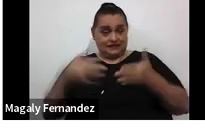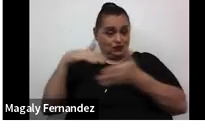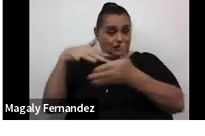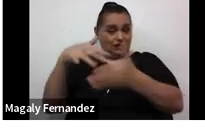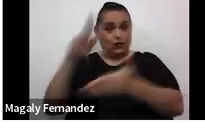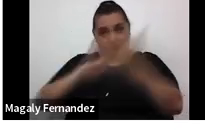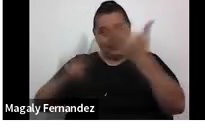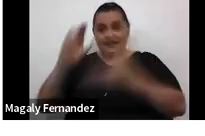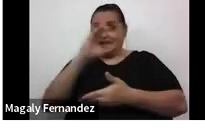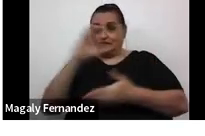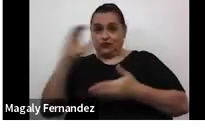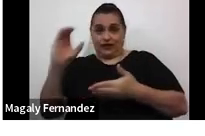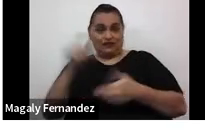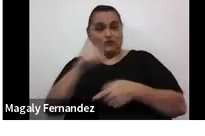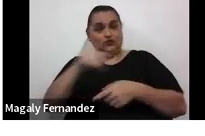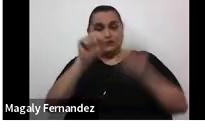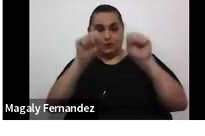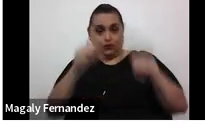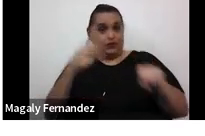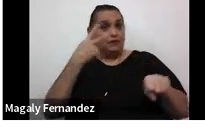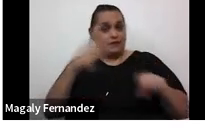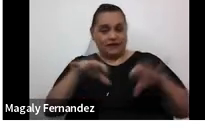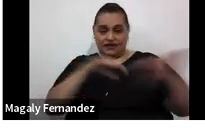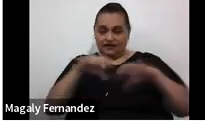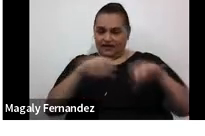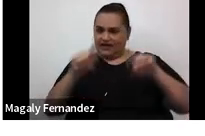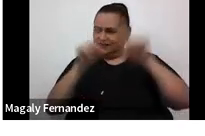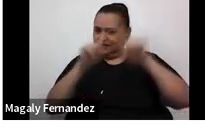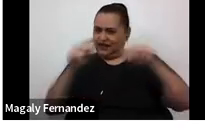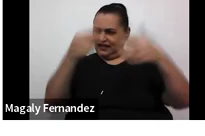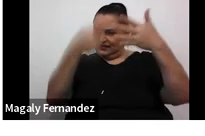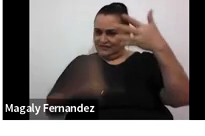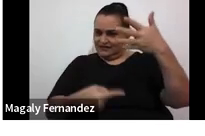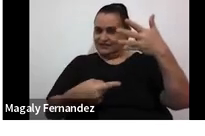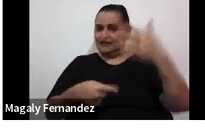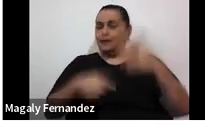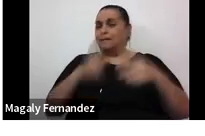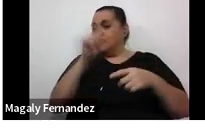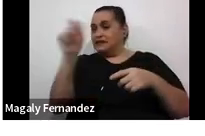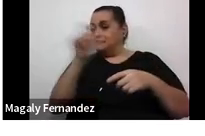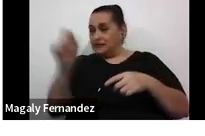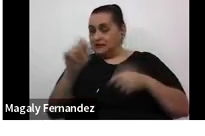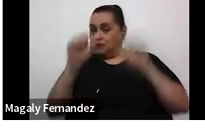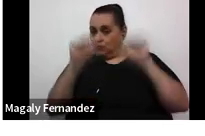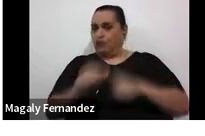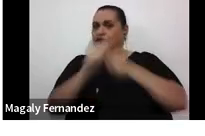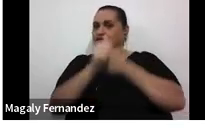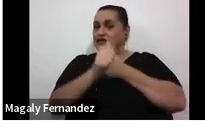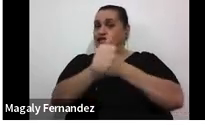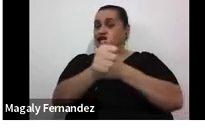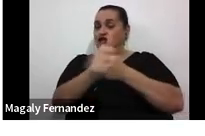Castro carazo para que puedan ver las actividades que desarrollamos mes a mes puedan seguirnos y puedan